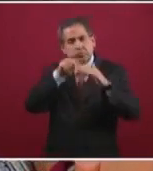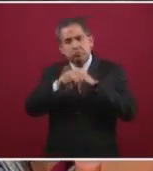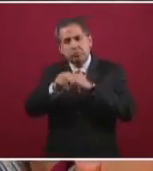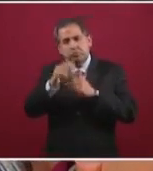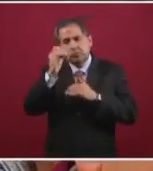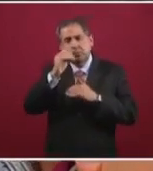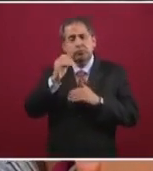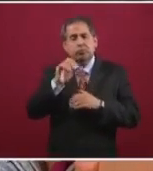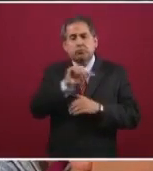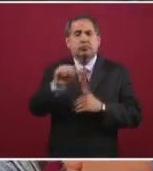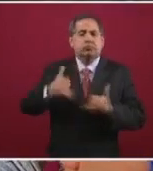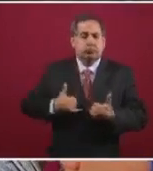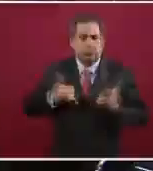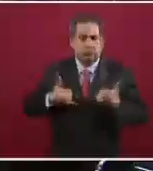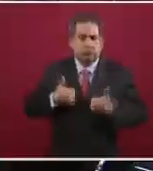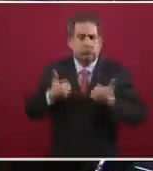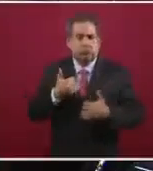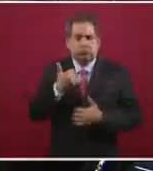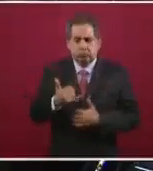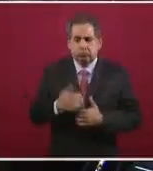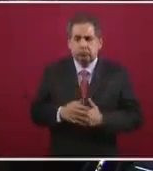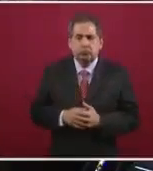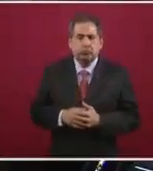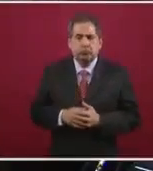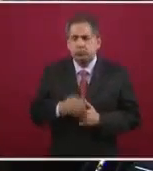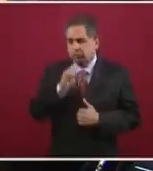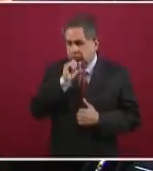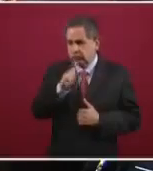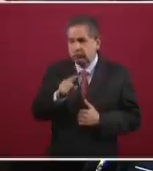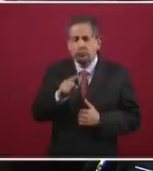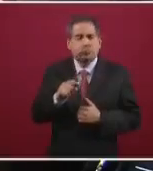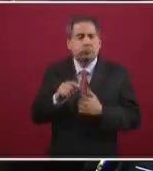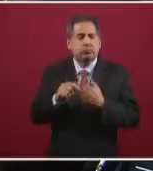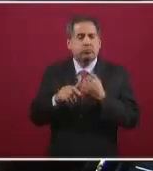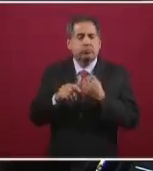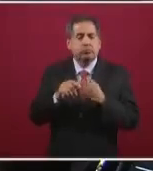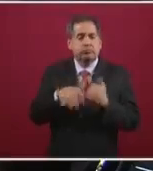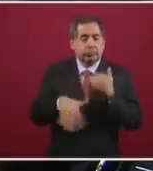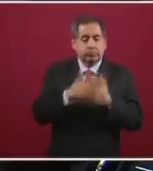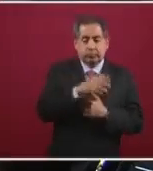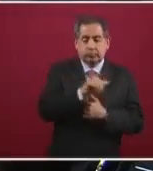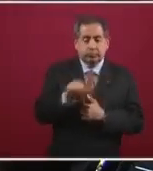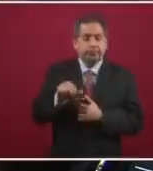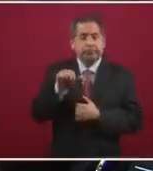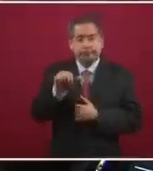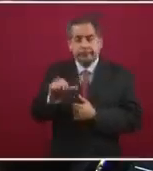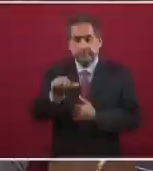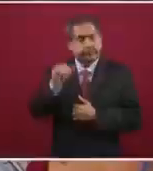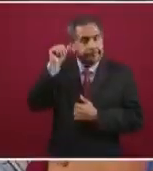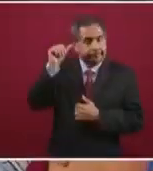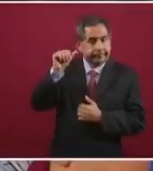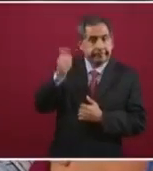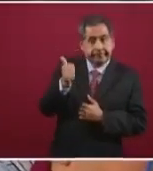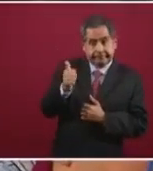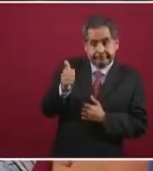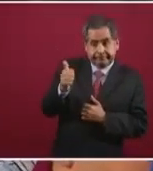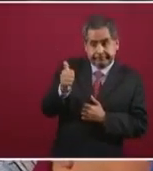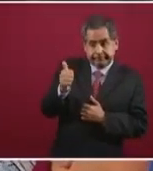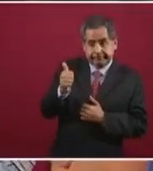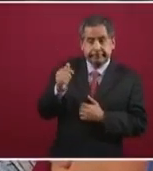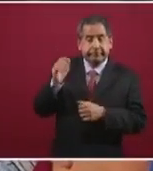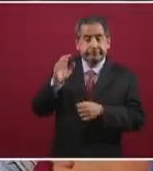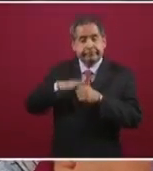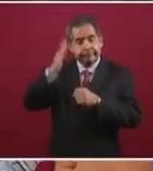los jóvenes y además del 15 al 16 de agosto, el